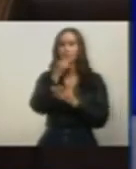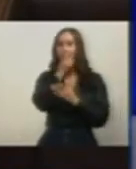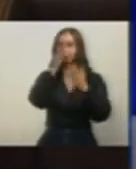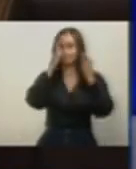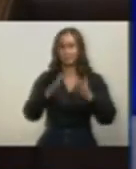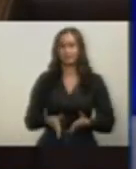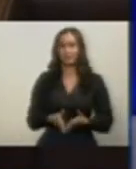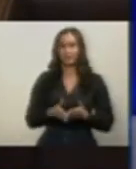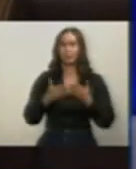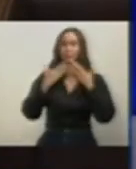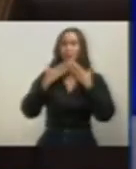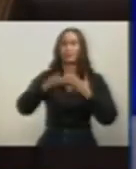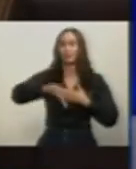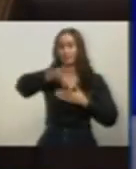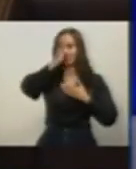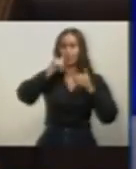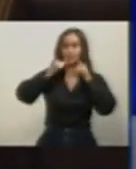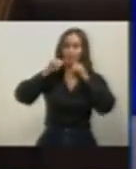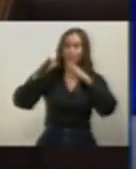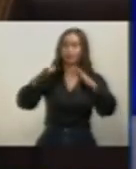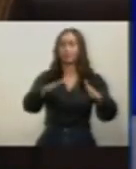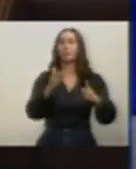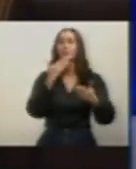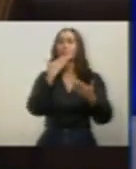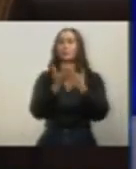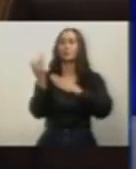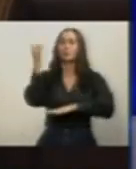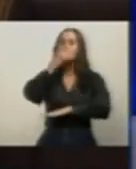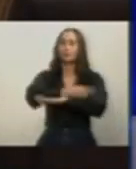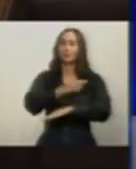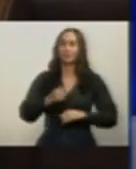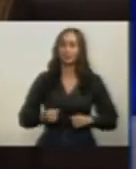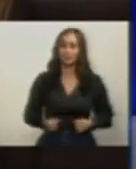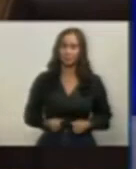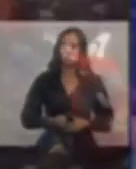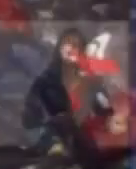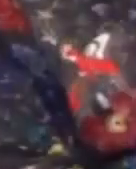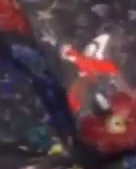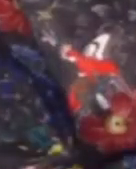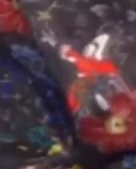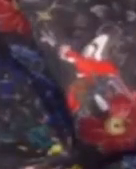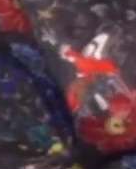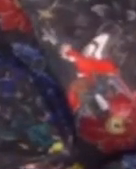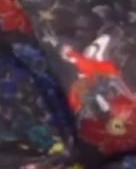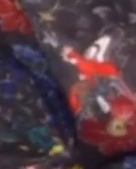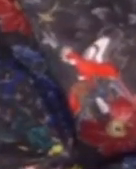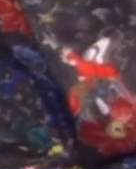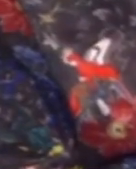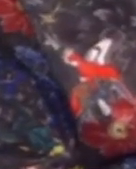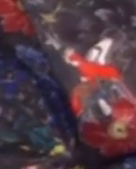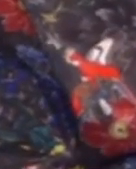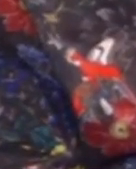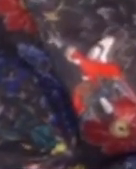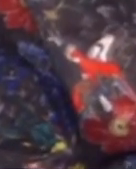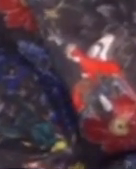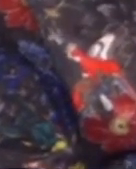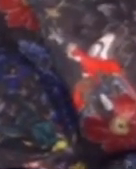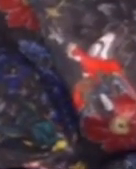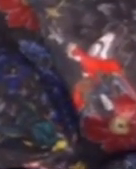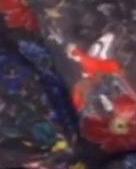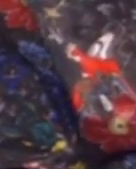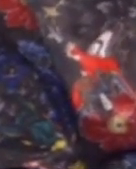con tu avanzado avanzado mucho a vicepresidente increíble encargado del gabinete de salud de la república dominicana eso es y